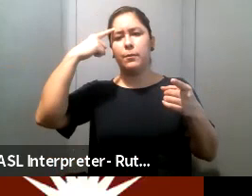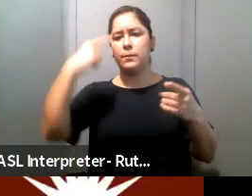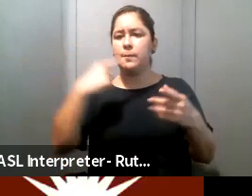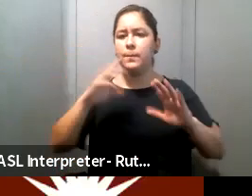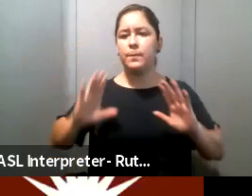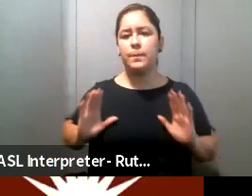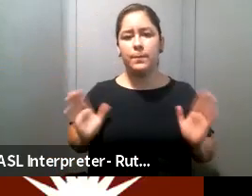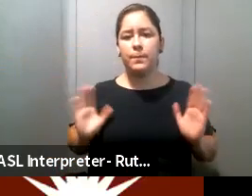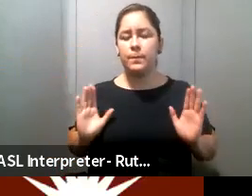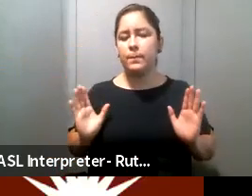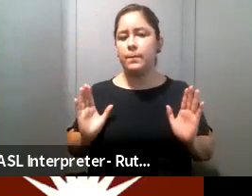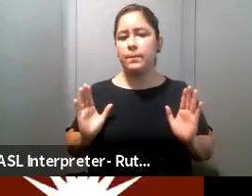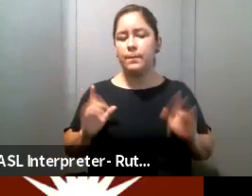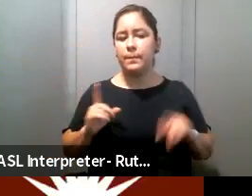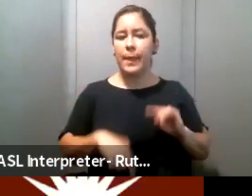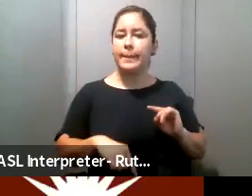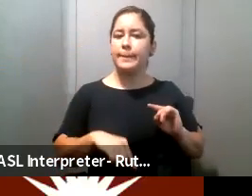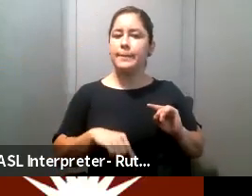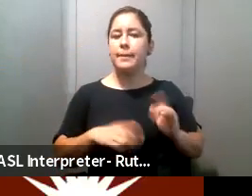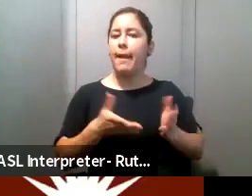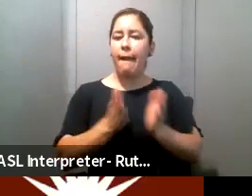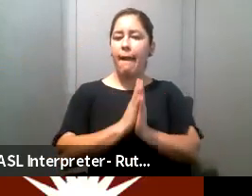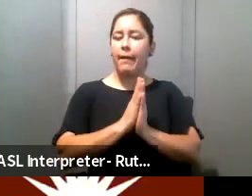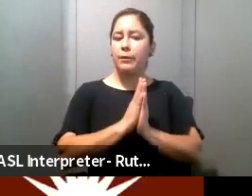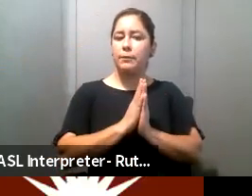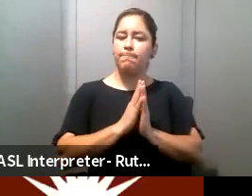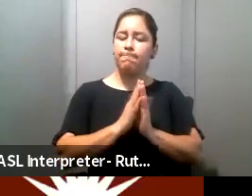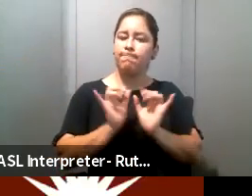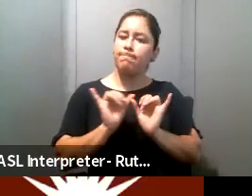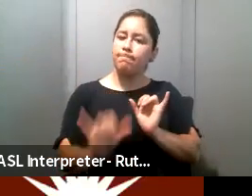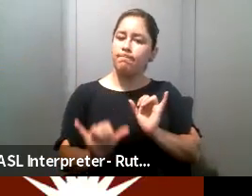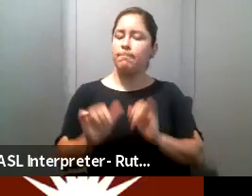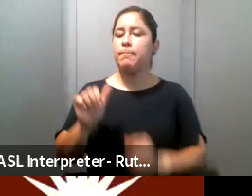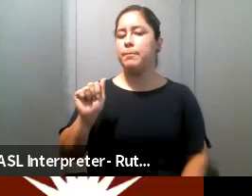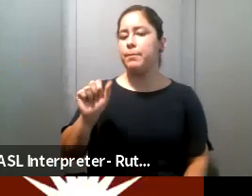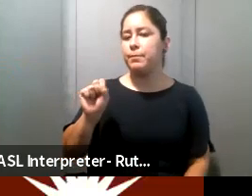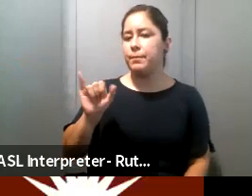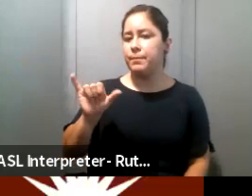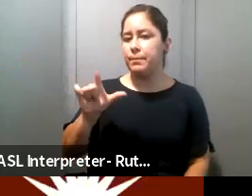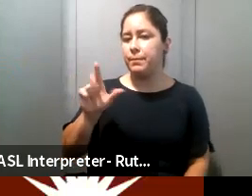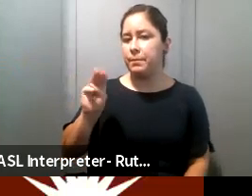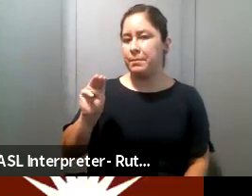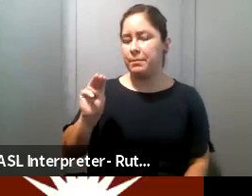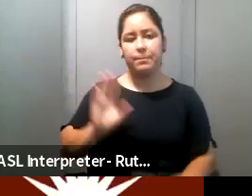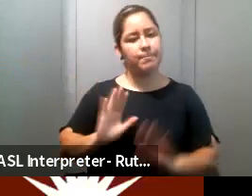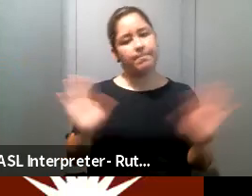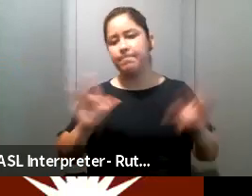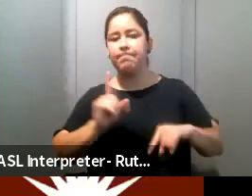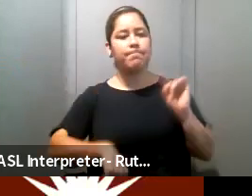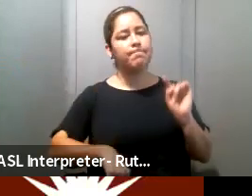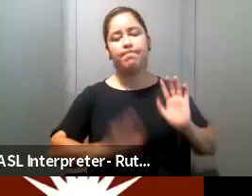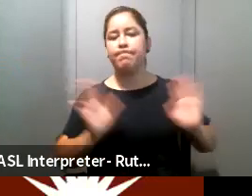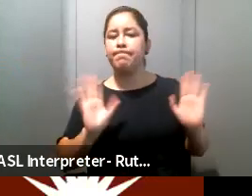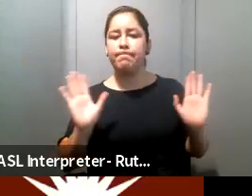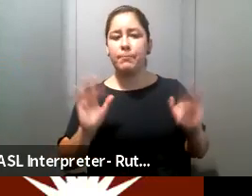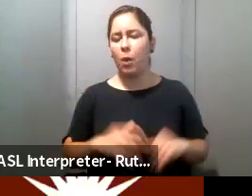personas entrar o pedir asilo, que una vez más, y reitero, que esta es una violación a los derechos internacionales